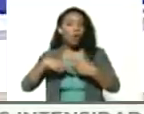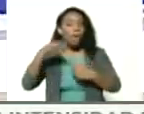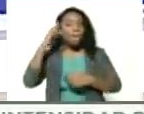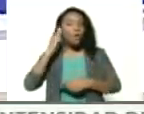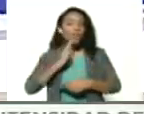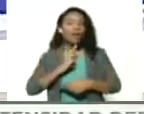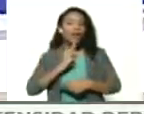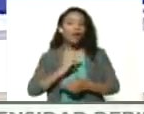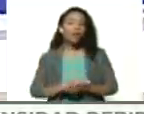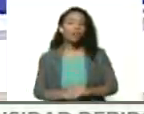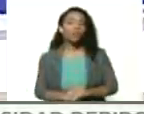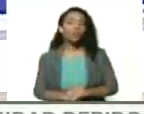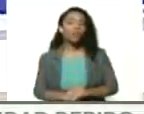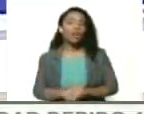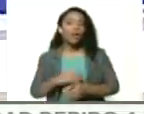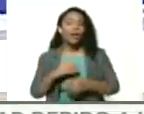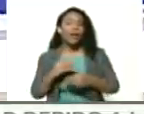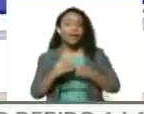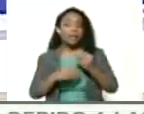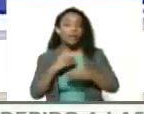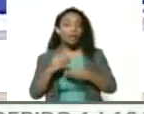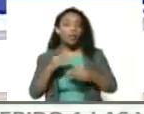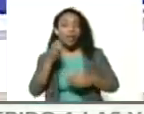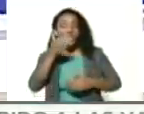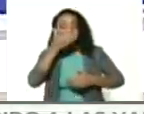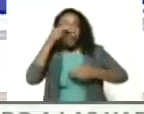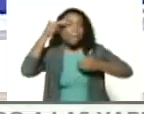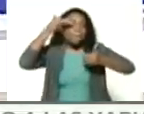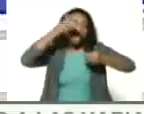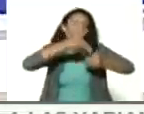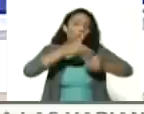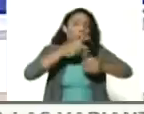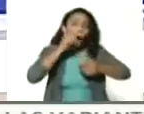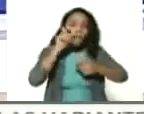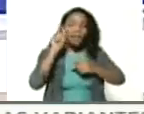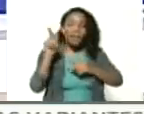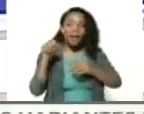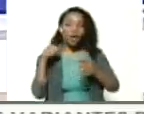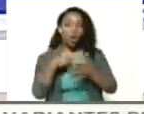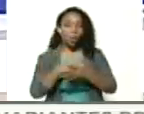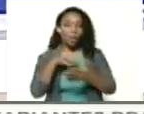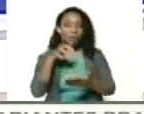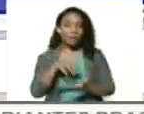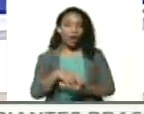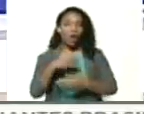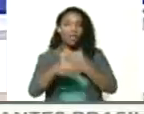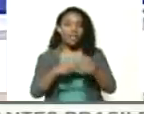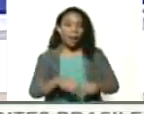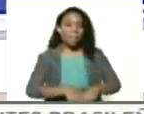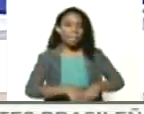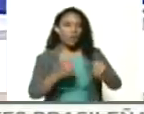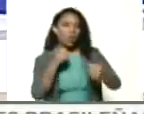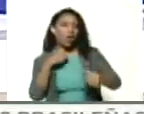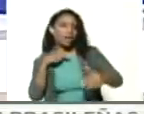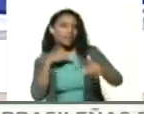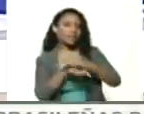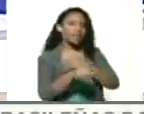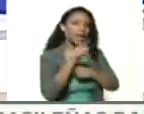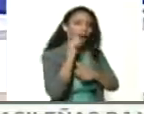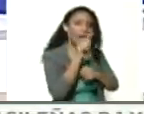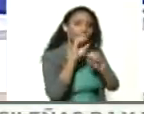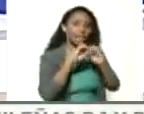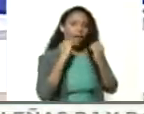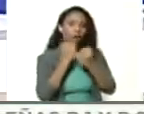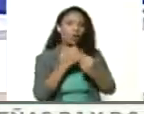bolivarianos, producto del secuestro del comandante Chávez y del golpe de Estado, irrumpieran en aquel